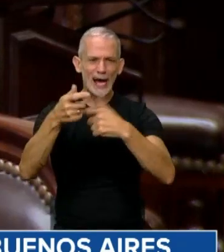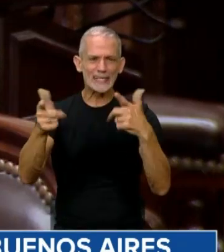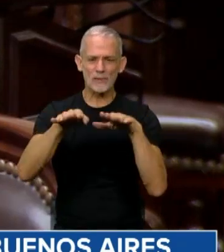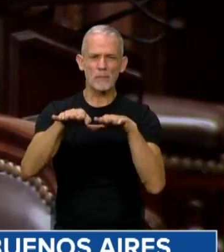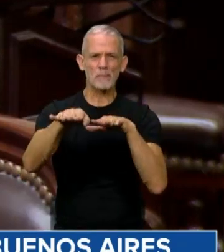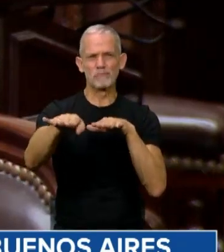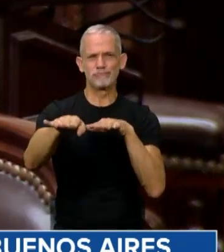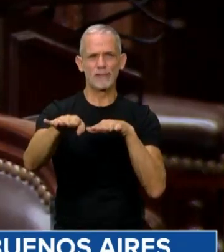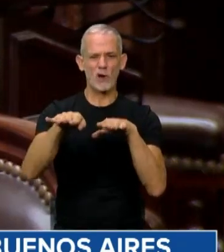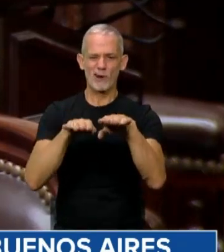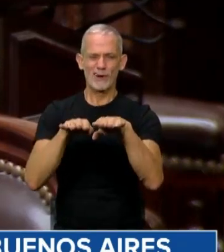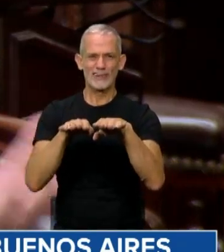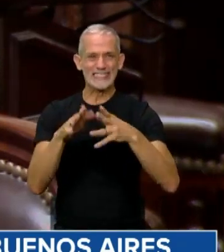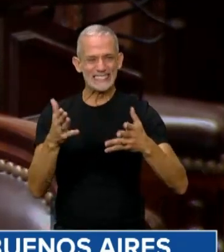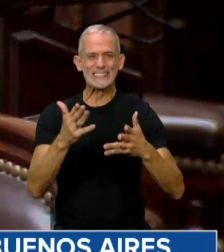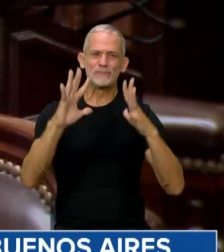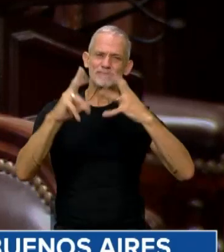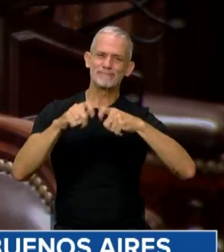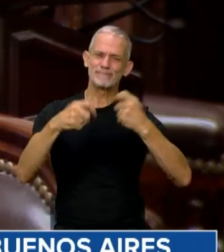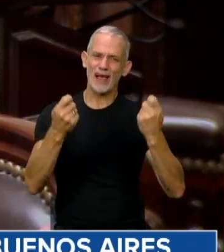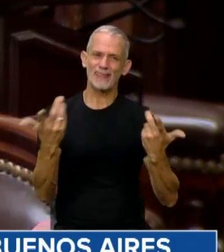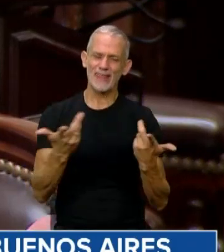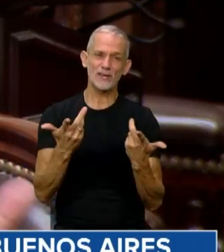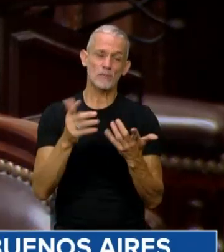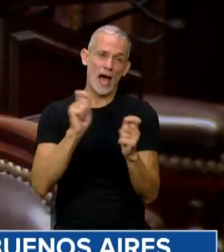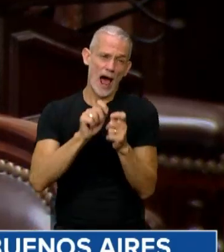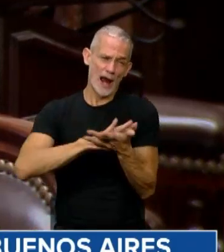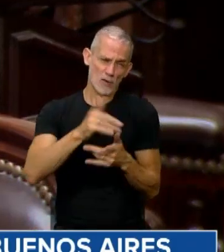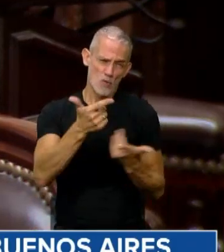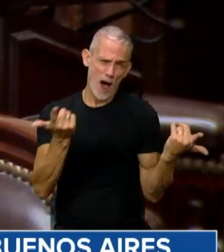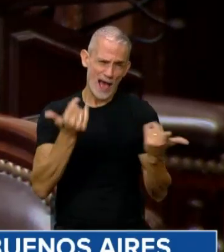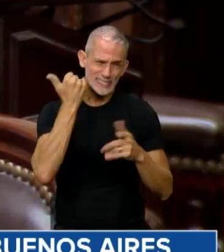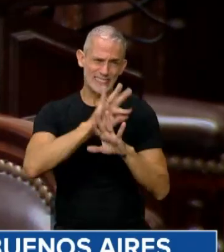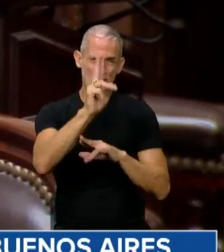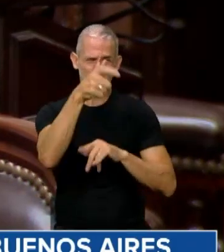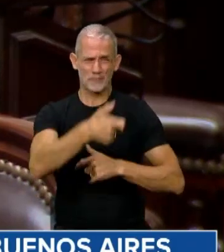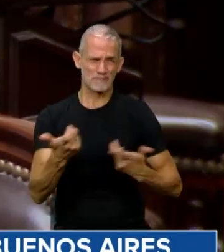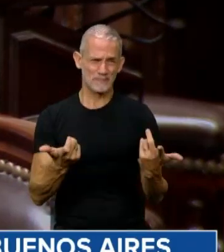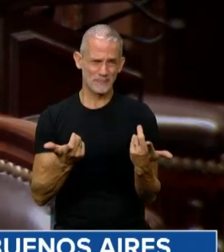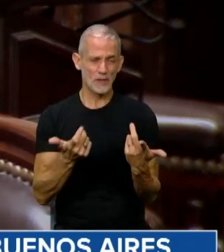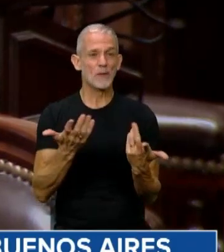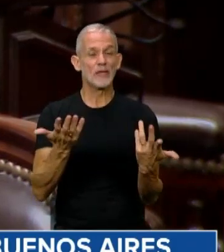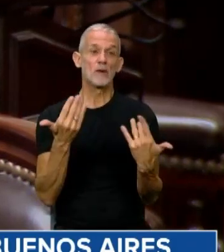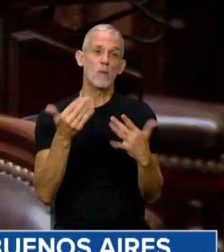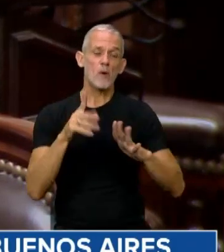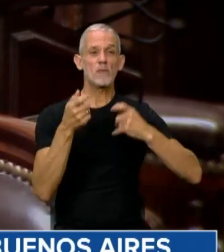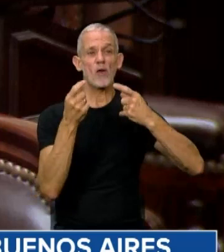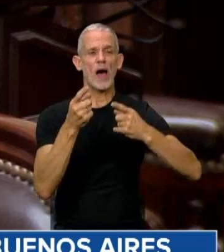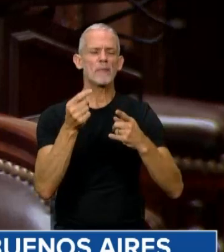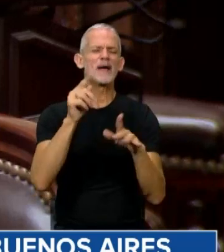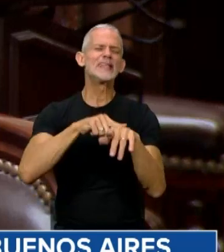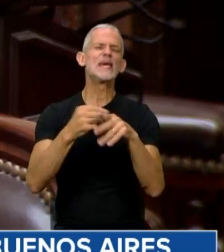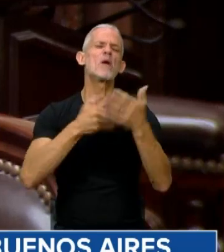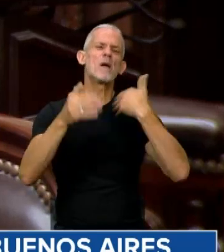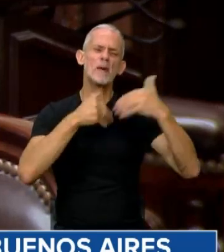sobre episodios y daños que en general no son reparables. Es imposible pensar en que podríamos